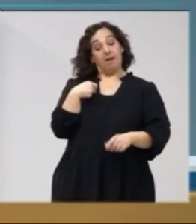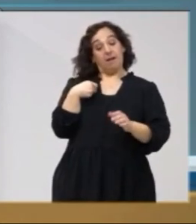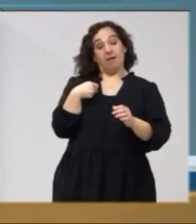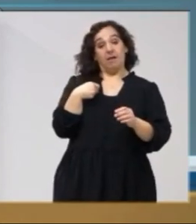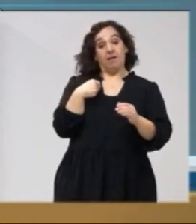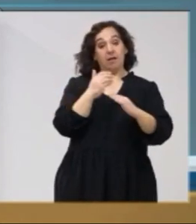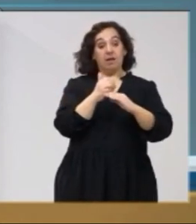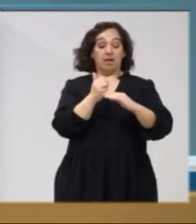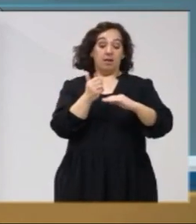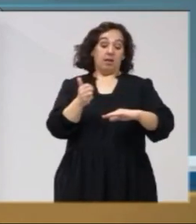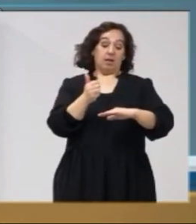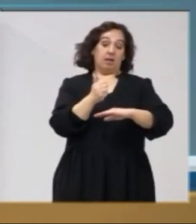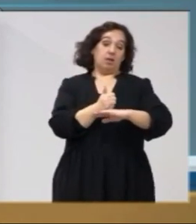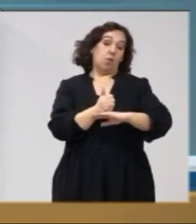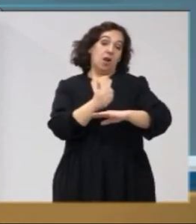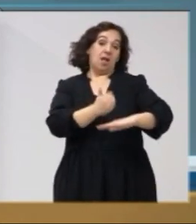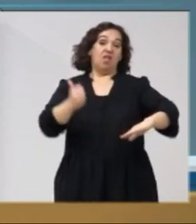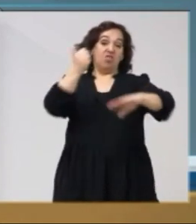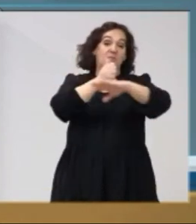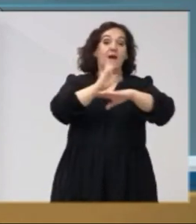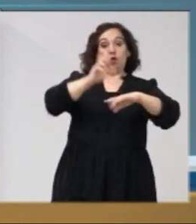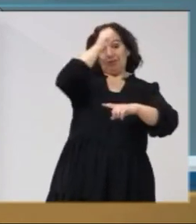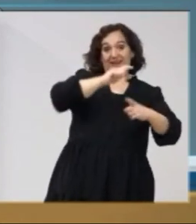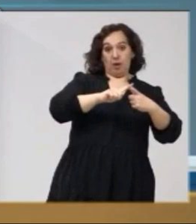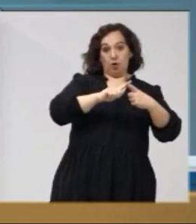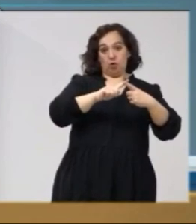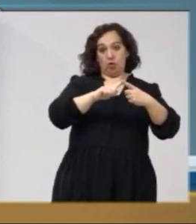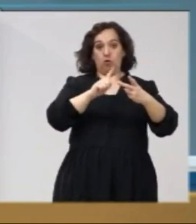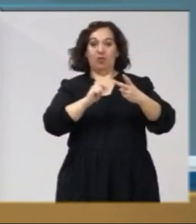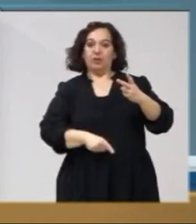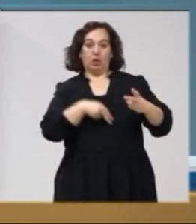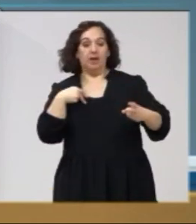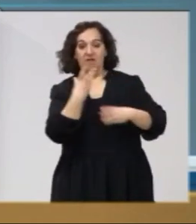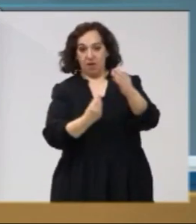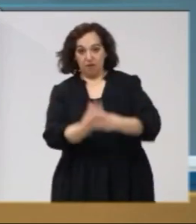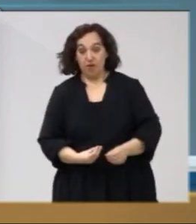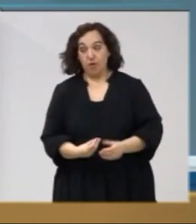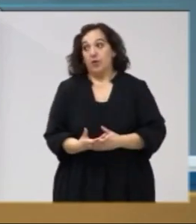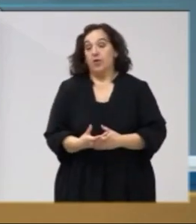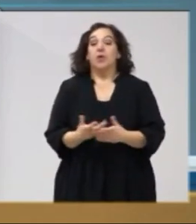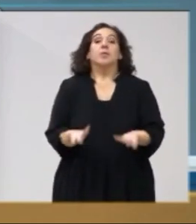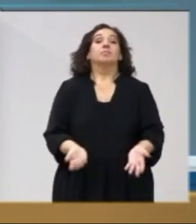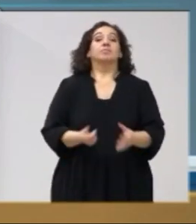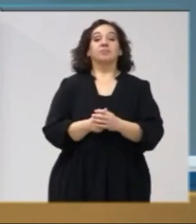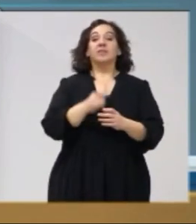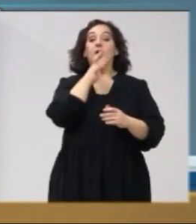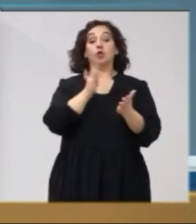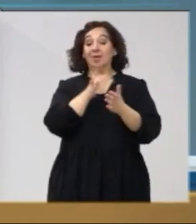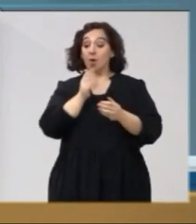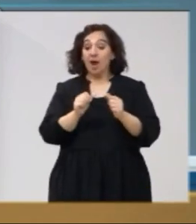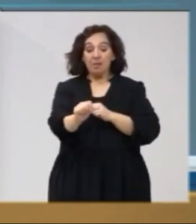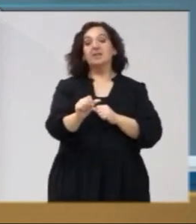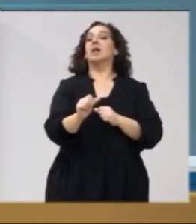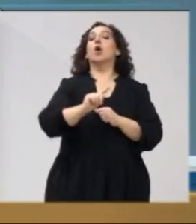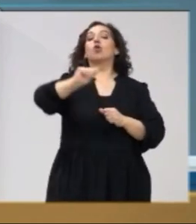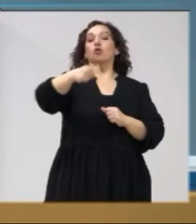arriba el consejero. Probablemente ahora, en el momento de contratar a alguien,